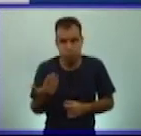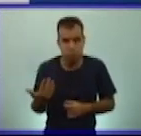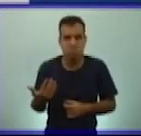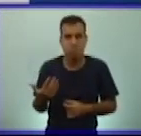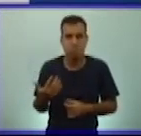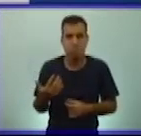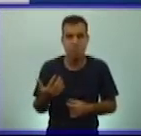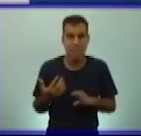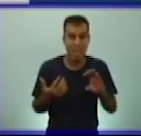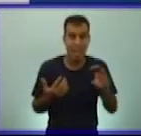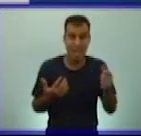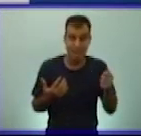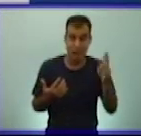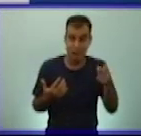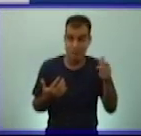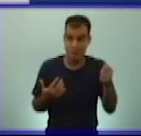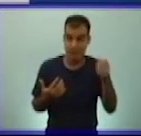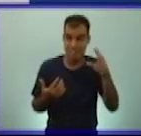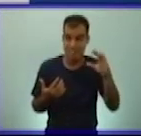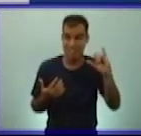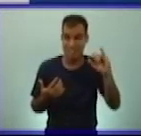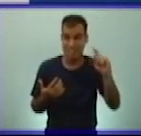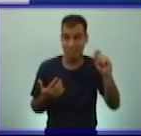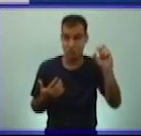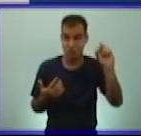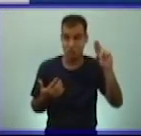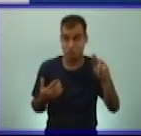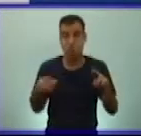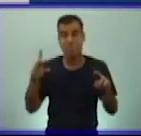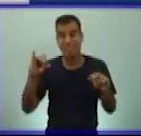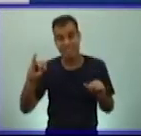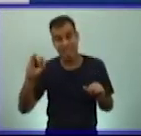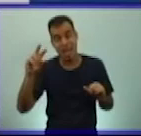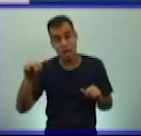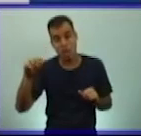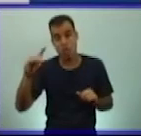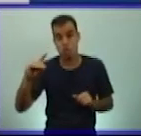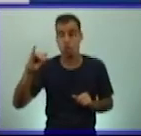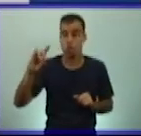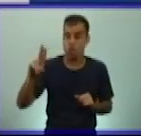inductor. Entonces, esta tabla